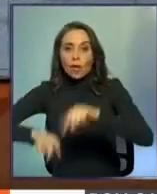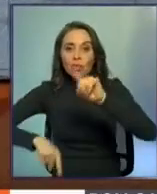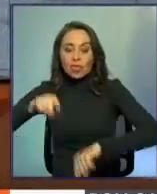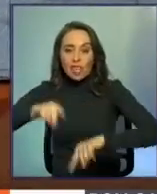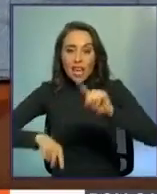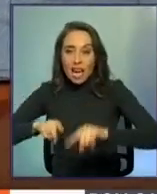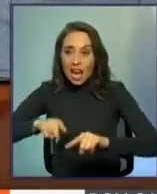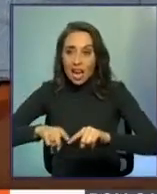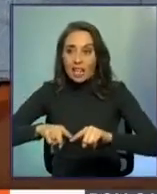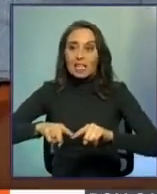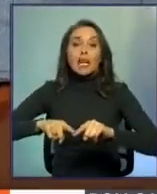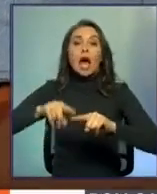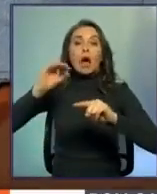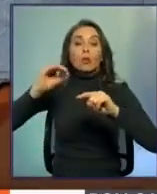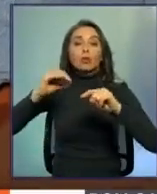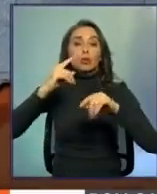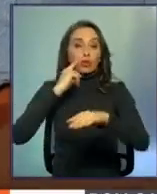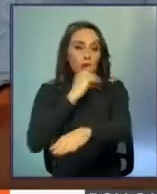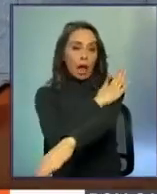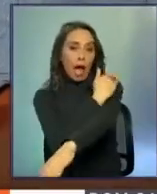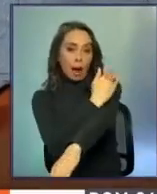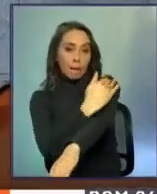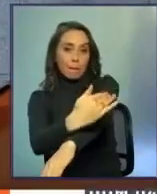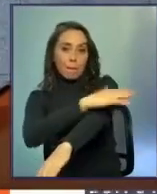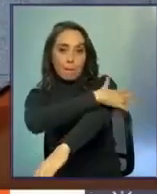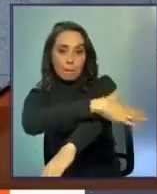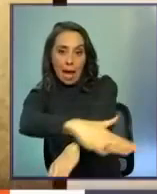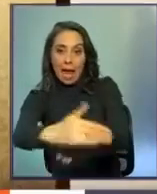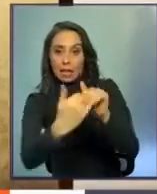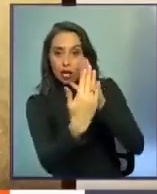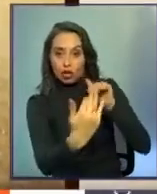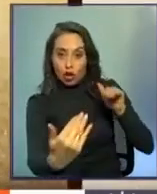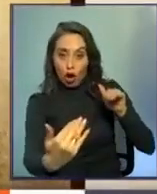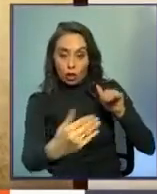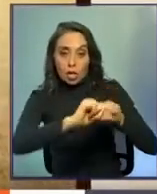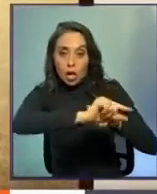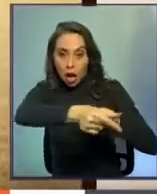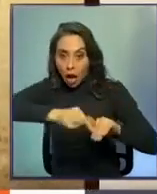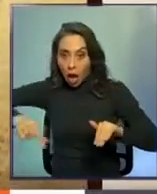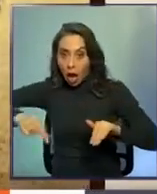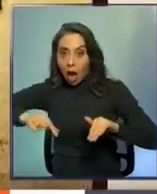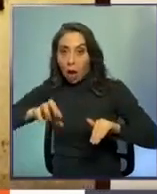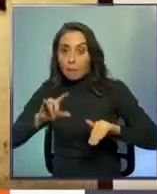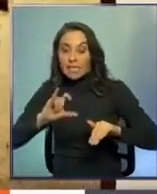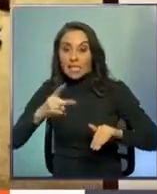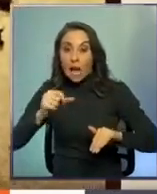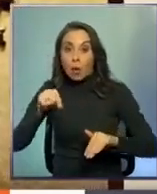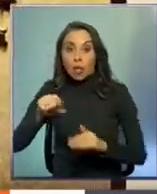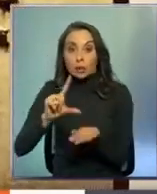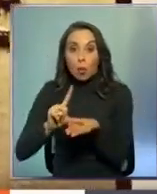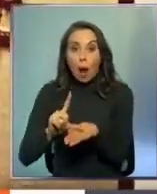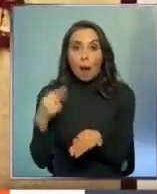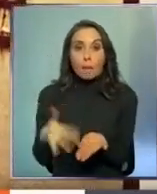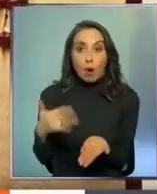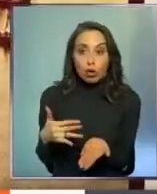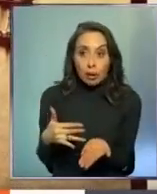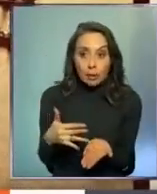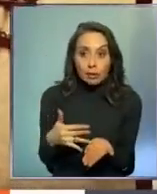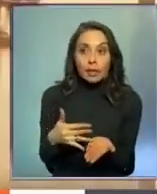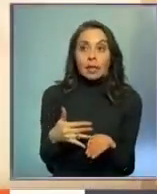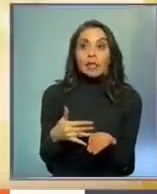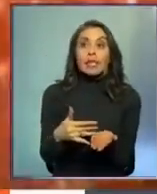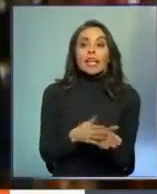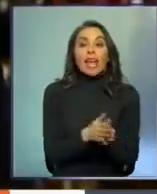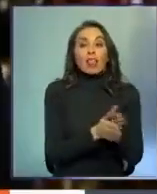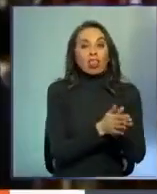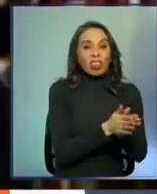a pique por la cordillera de la costa, pero es un centro importantísimo de punto estratégico. Hasta ahí llega el tren